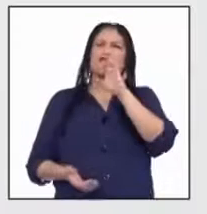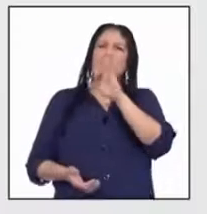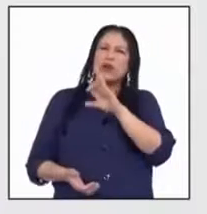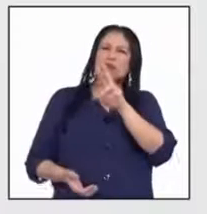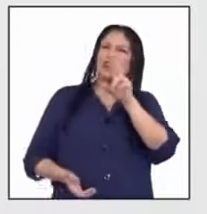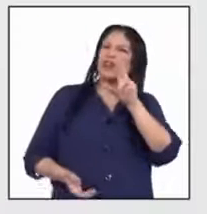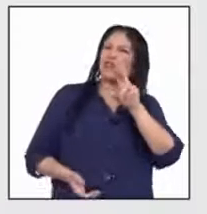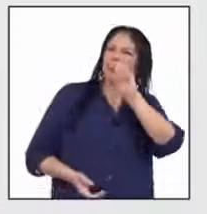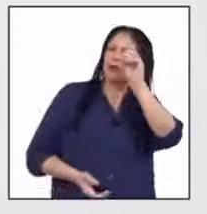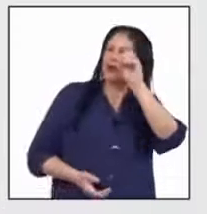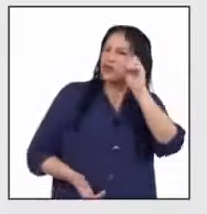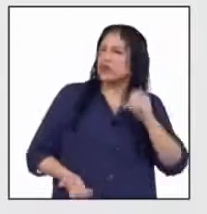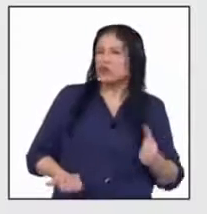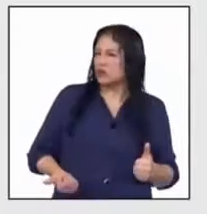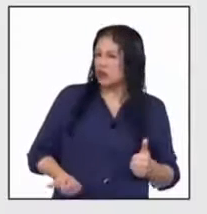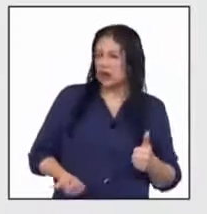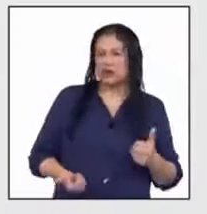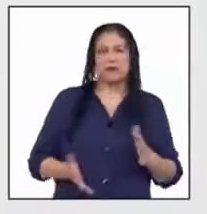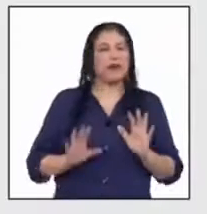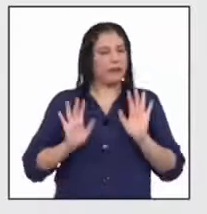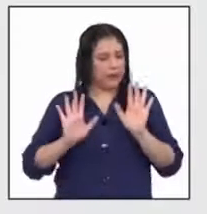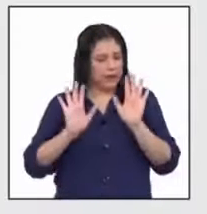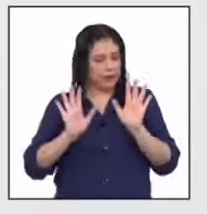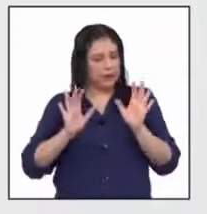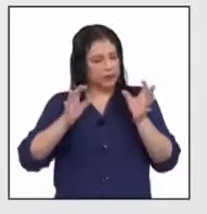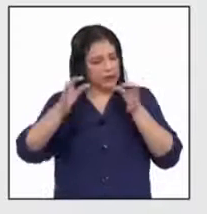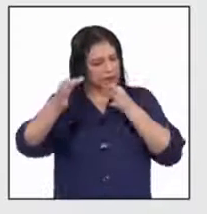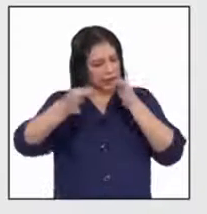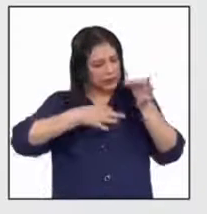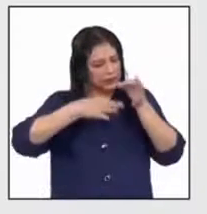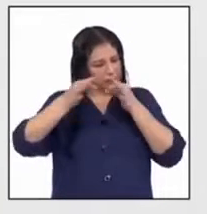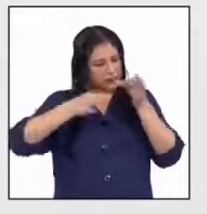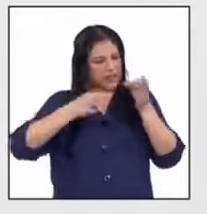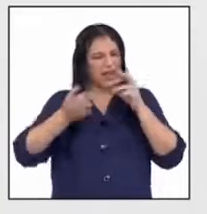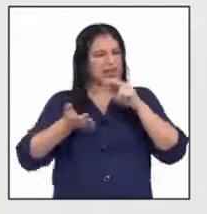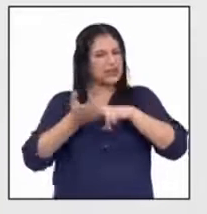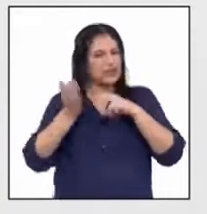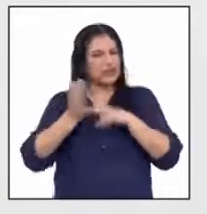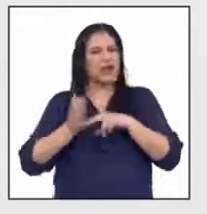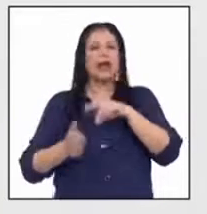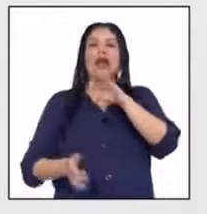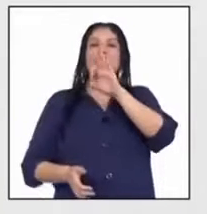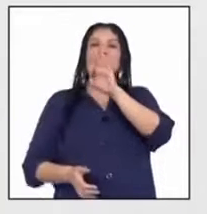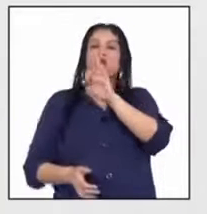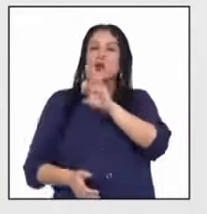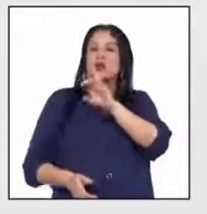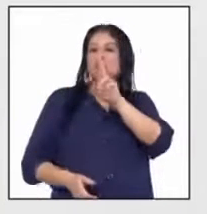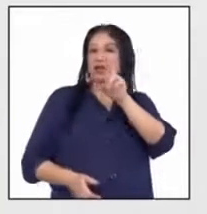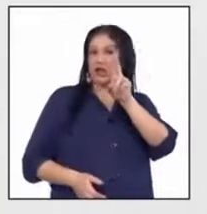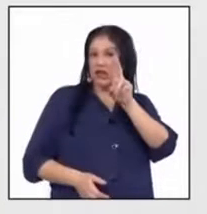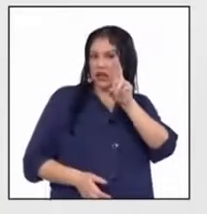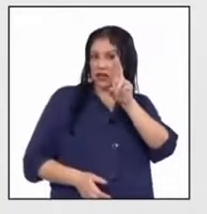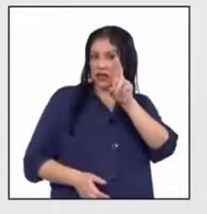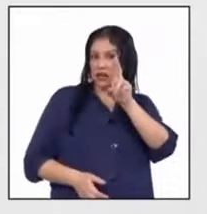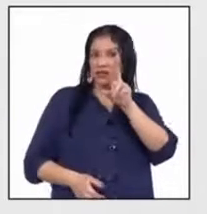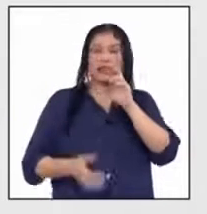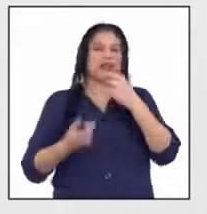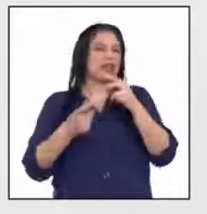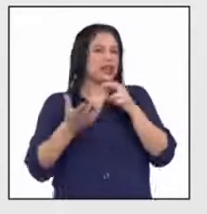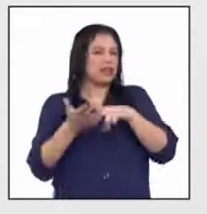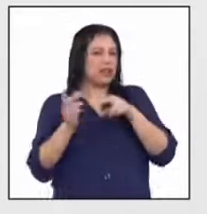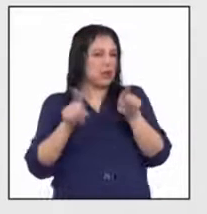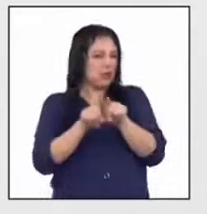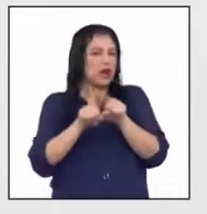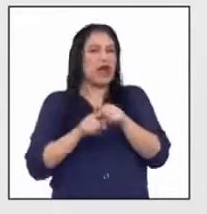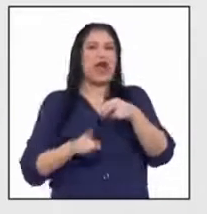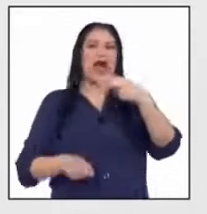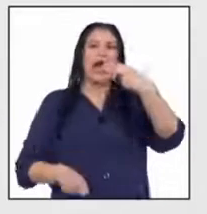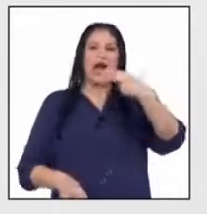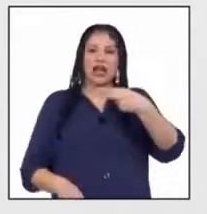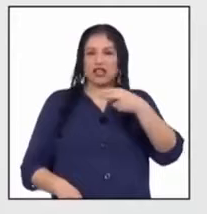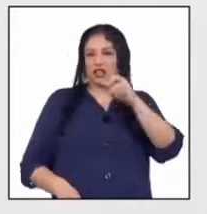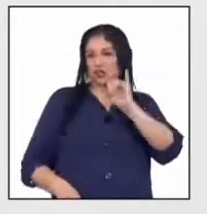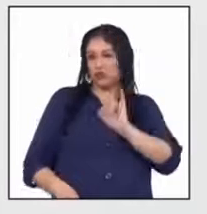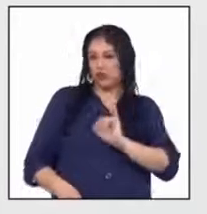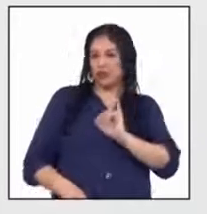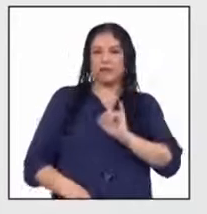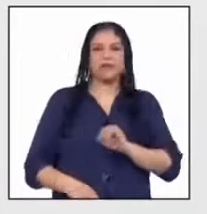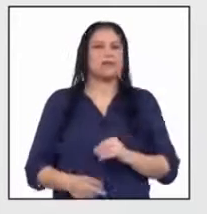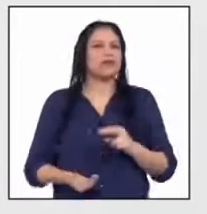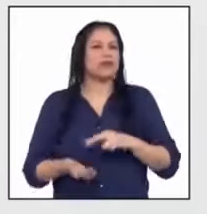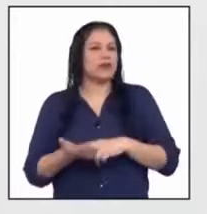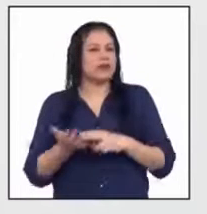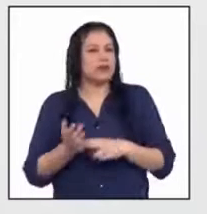porcentual? Vamos a empezar explicando lo que es la frecuencia relativa H sub i. Se trata